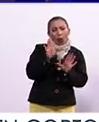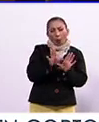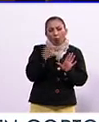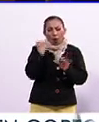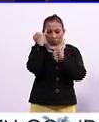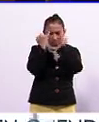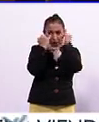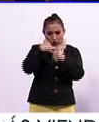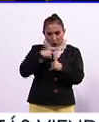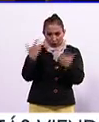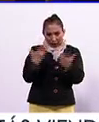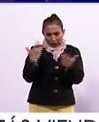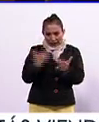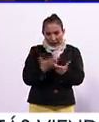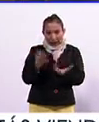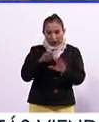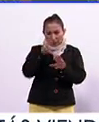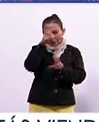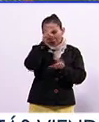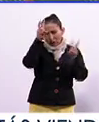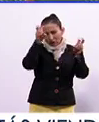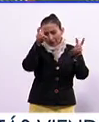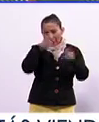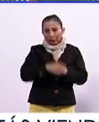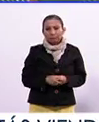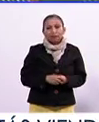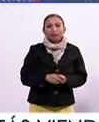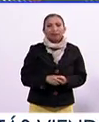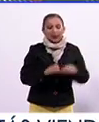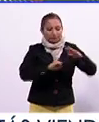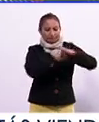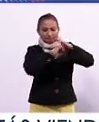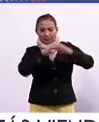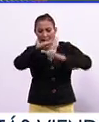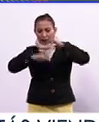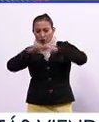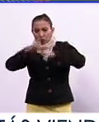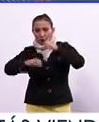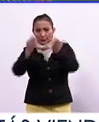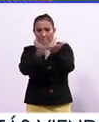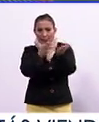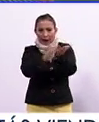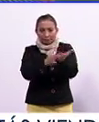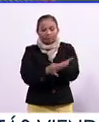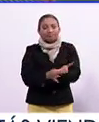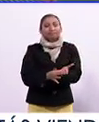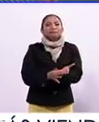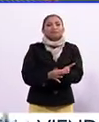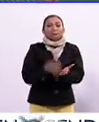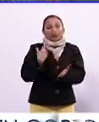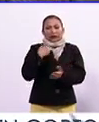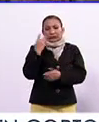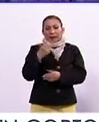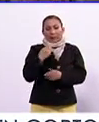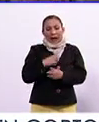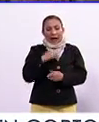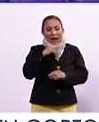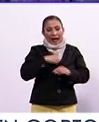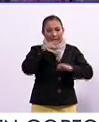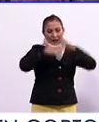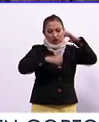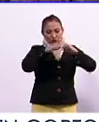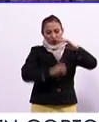pequeña invención que hice al respecto en estructuras metálicas. Me refiero a las